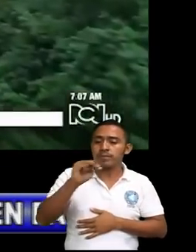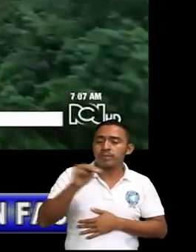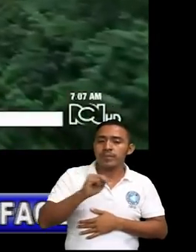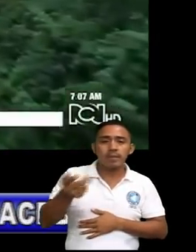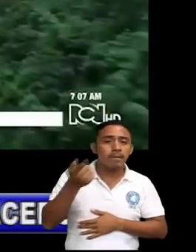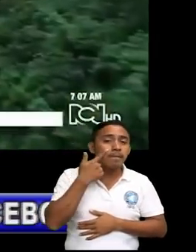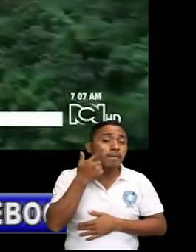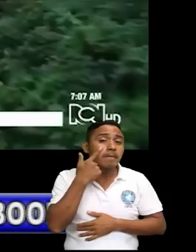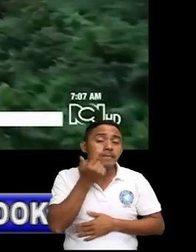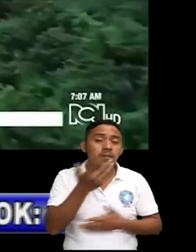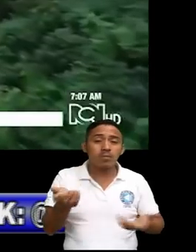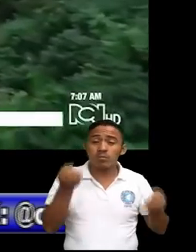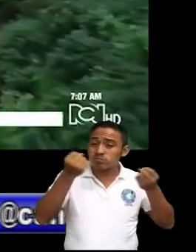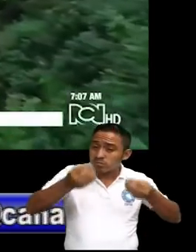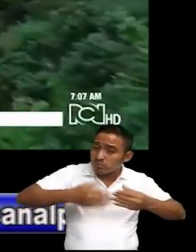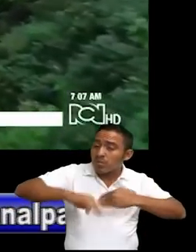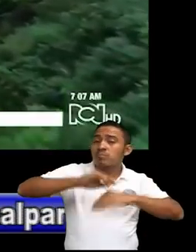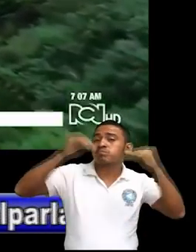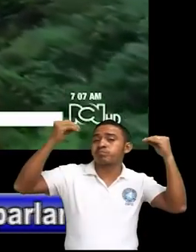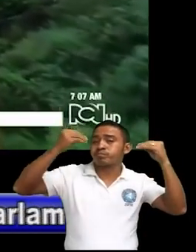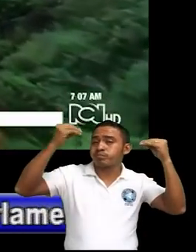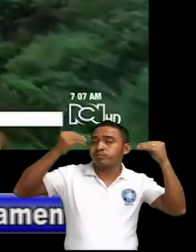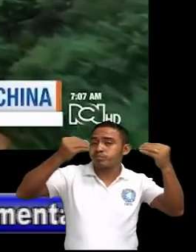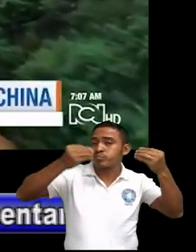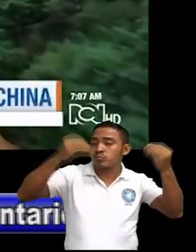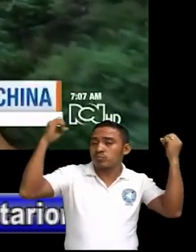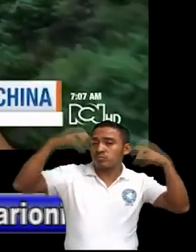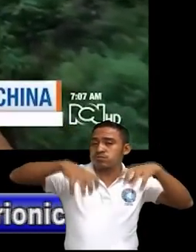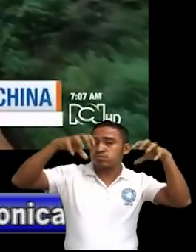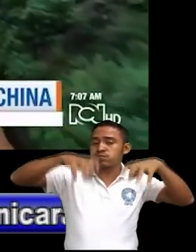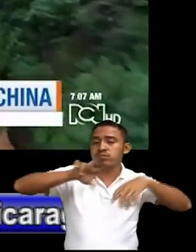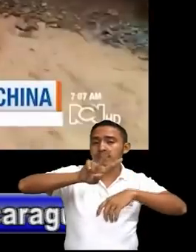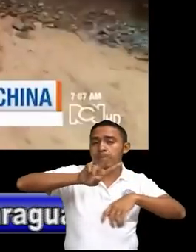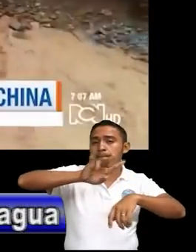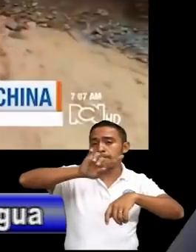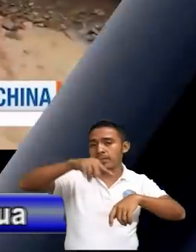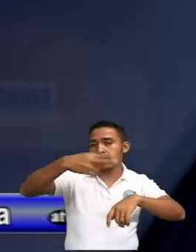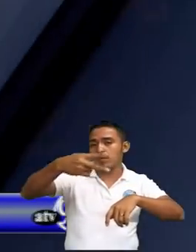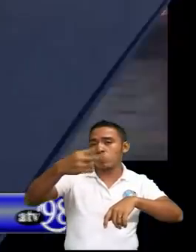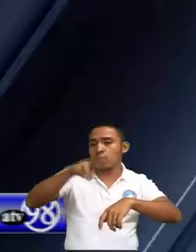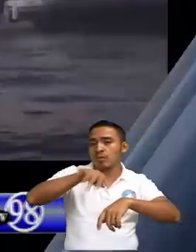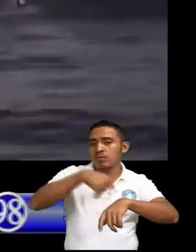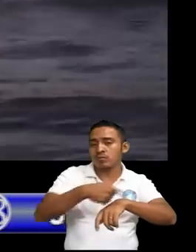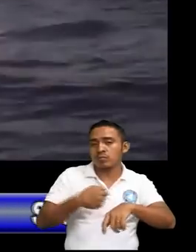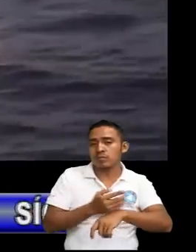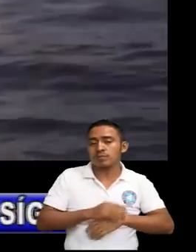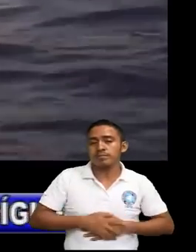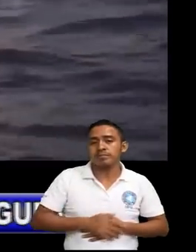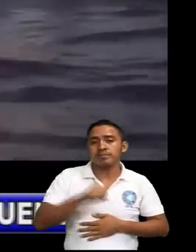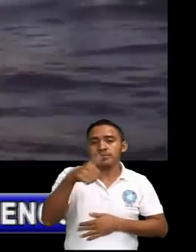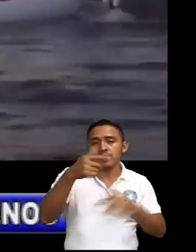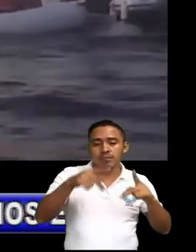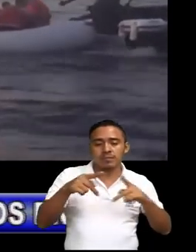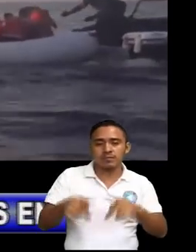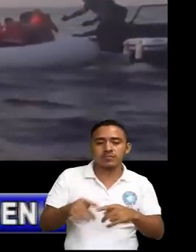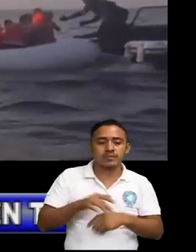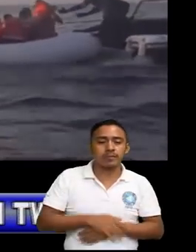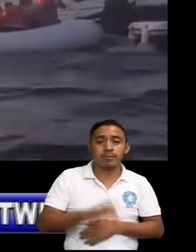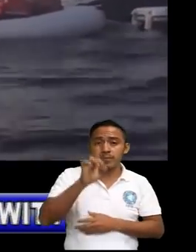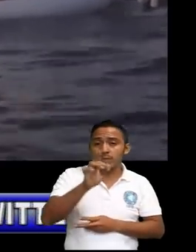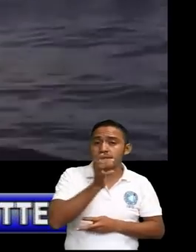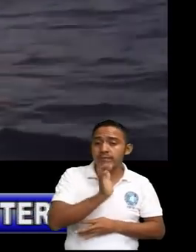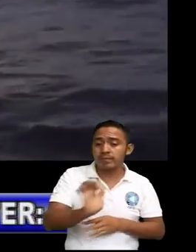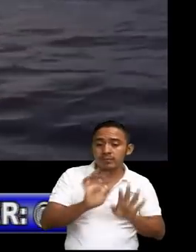prevé que las fuertes lluvias persistan durante las próximas 24 horas. 6 personas, entre ellas una